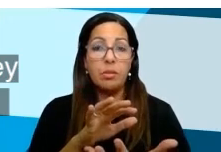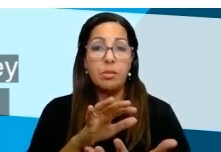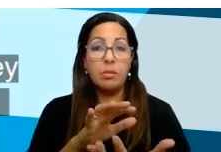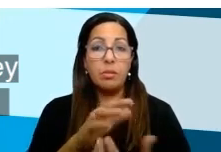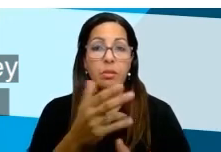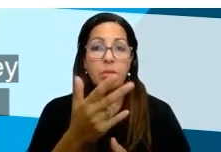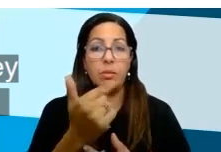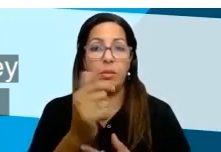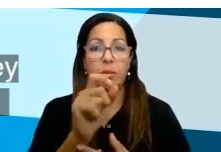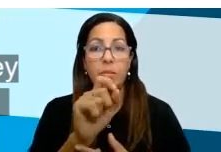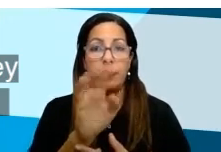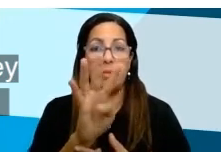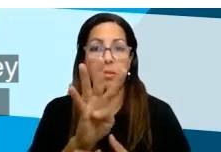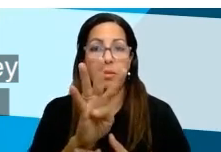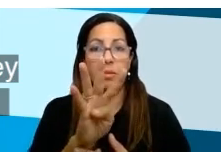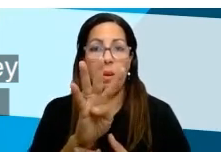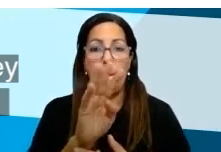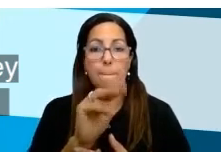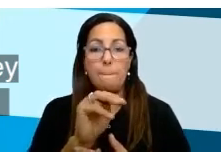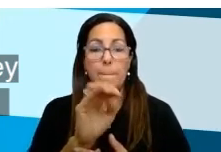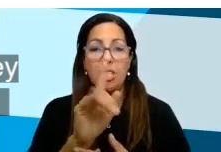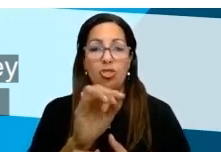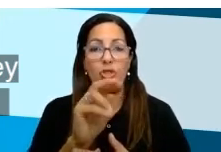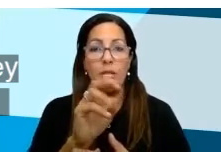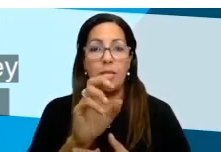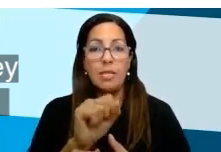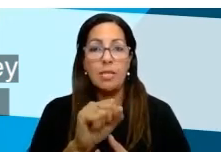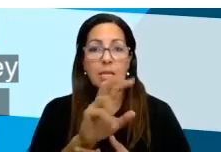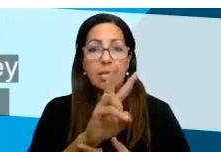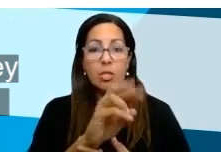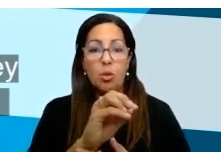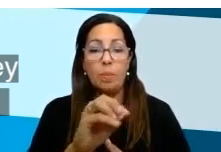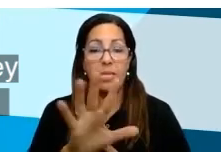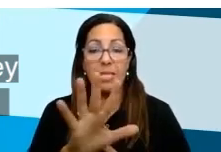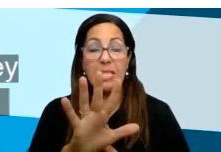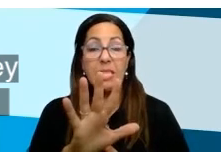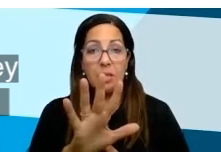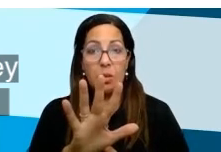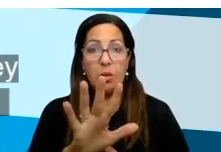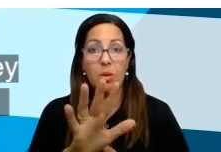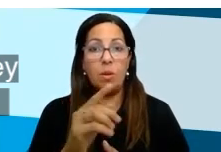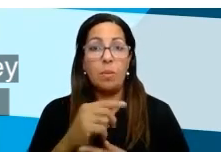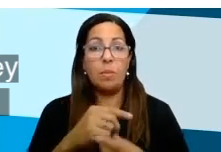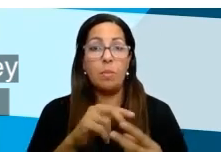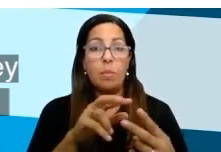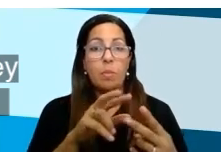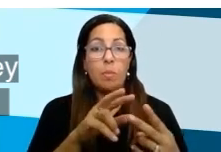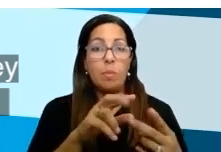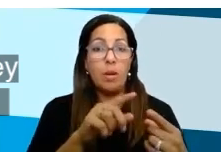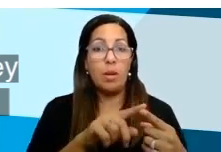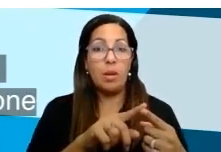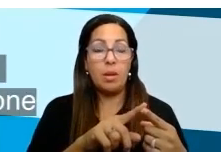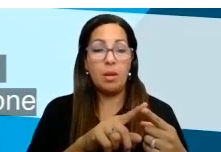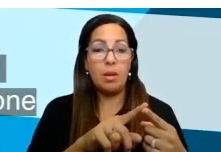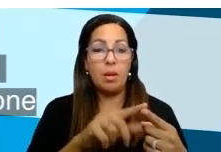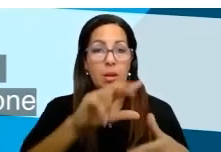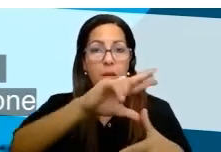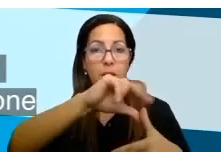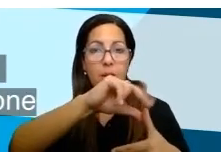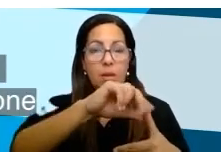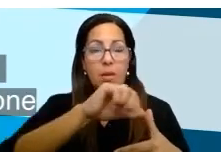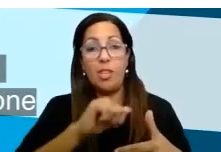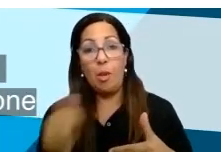$13.4 billones en el momento, en 2005, por huracán Katrina y Rita, 1.9 para Gustav